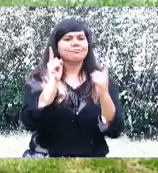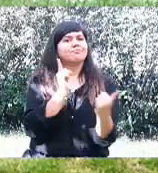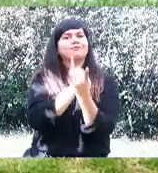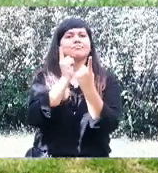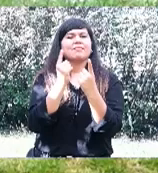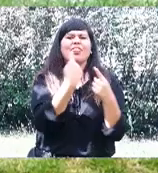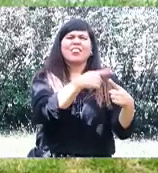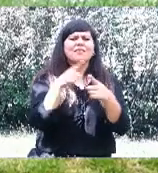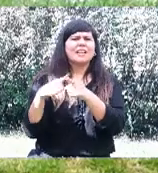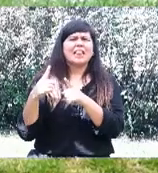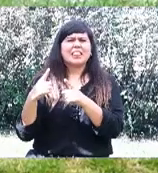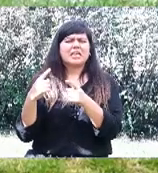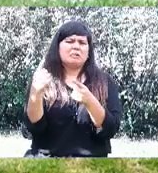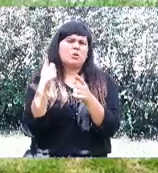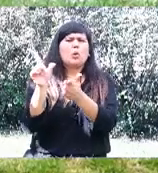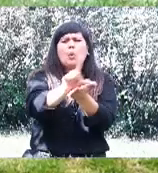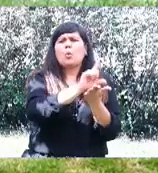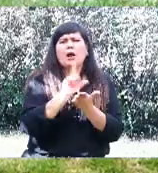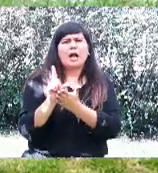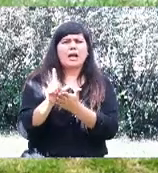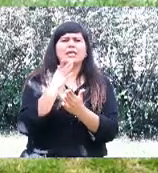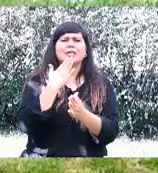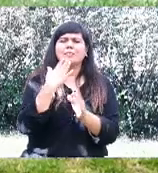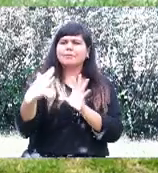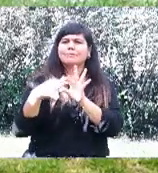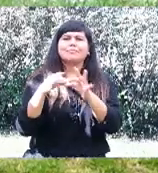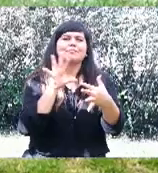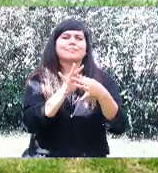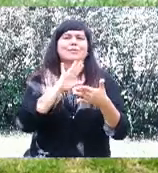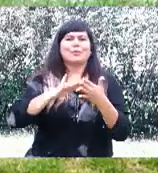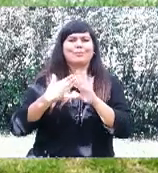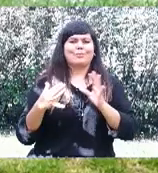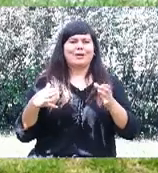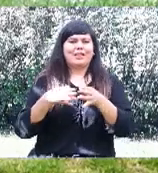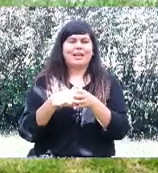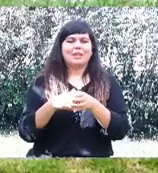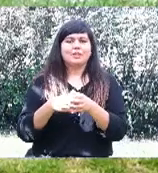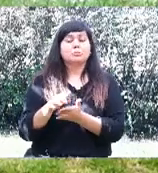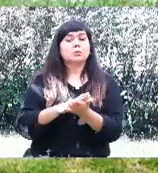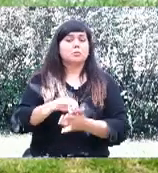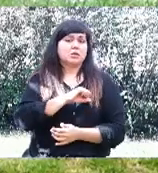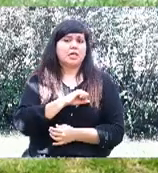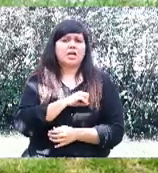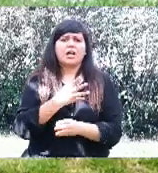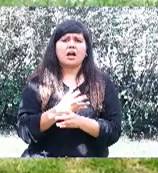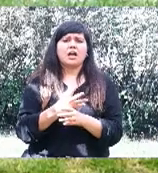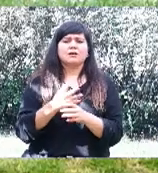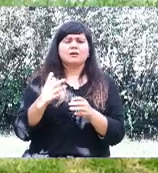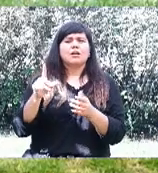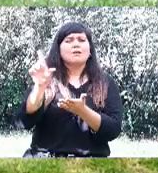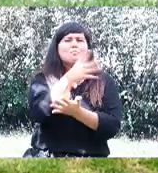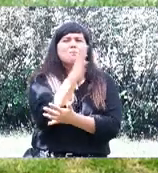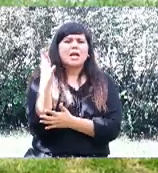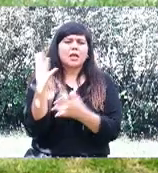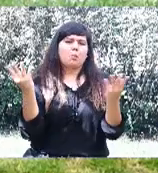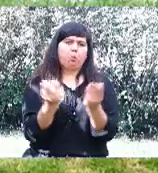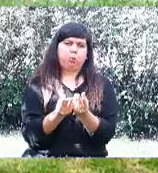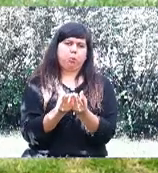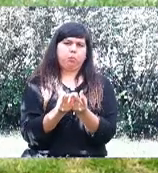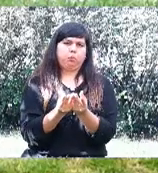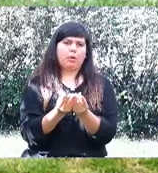de distintos ámbitos No es cierto y generan comunidades ya acá hay en en Santiago Hay pocas áreas verdes lamentablemente que